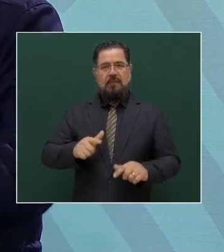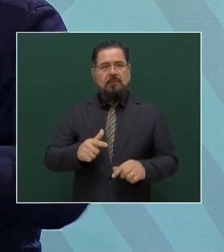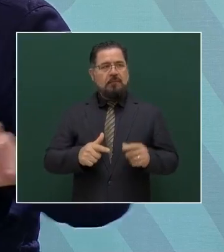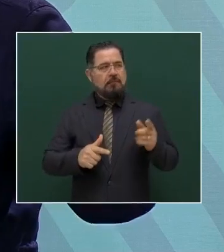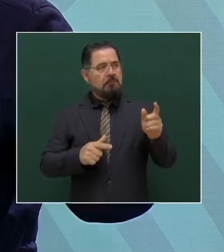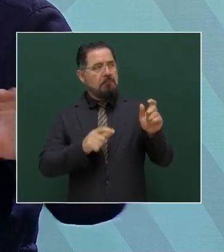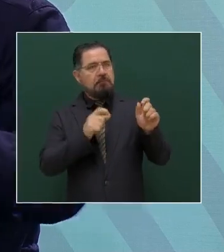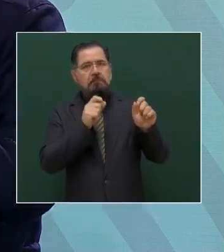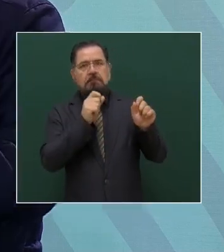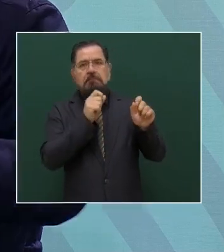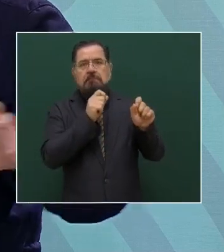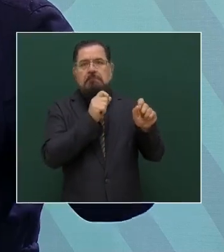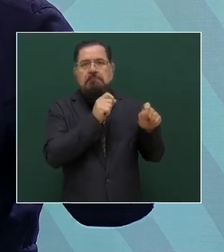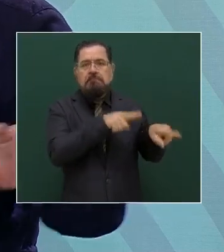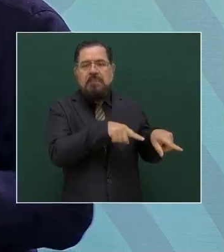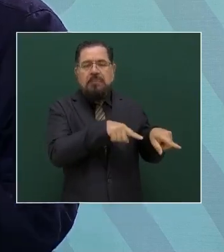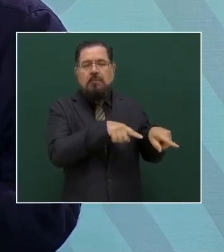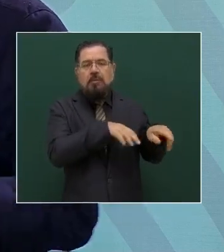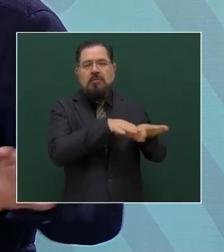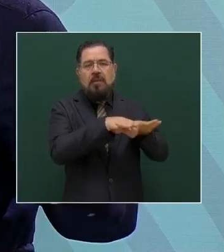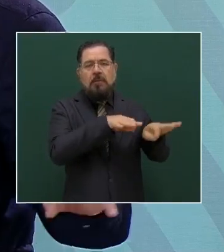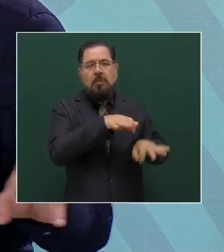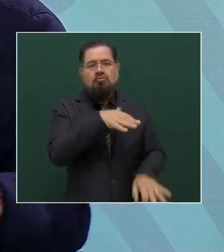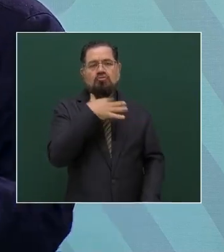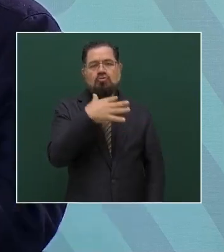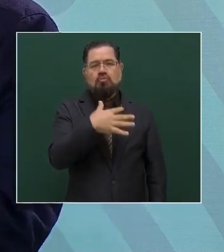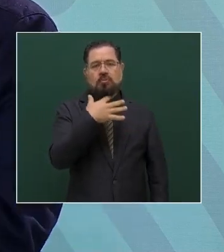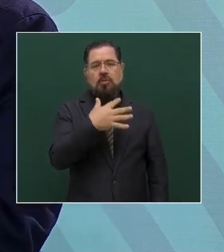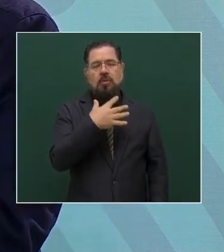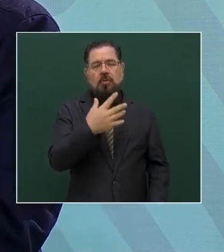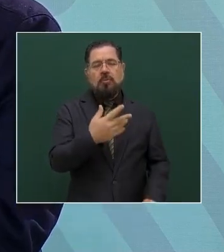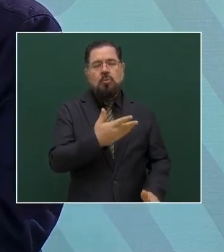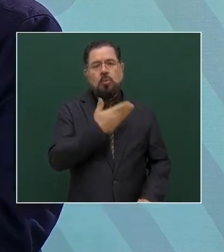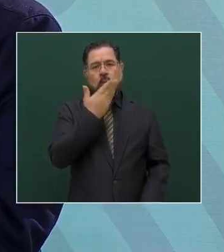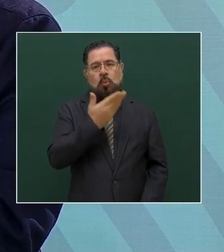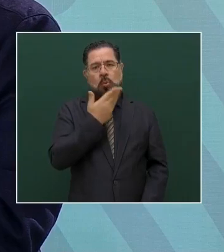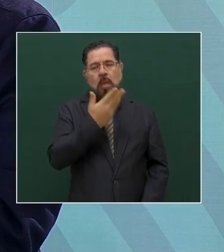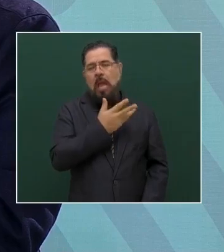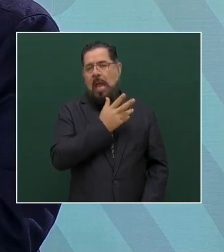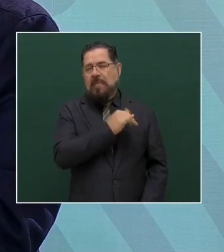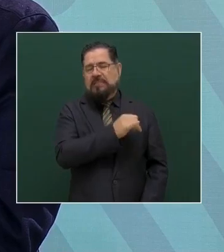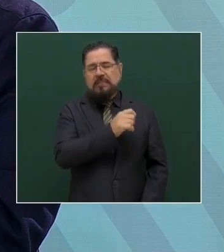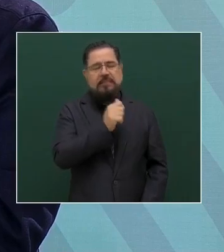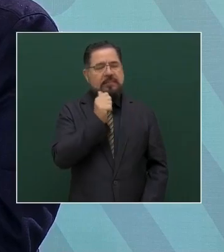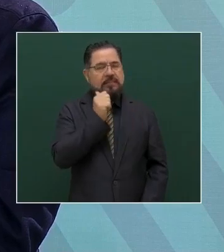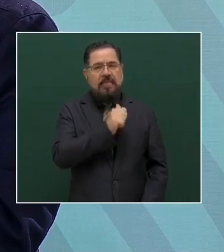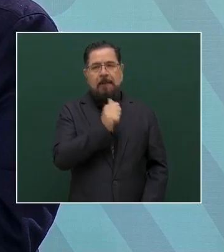con las mismas prácticas de corrupción de siempre.